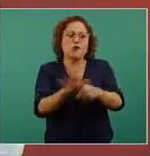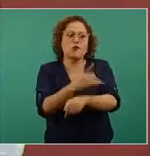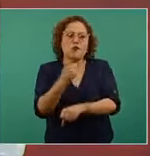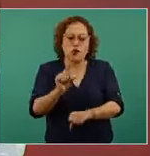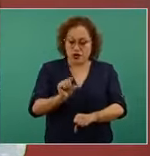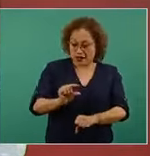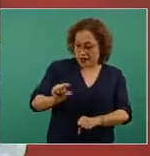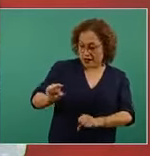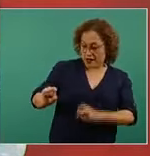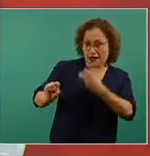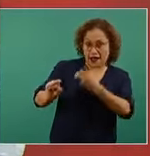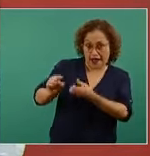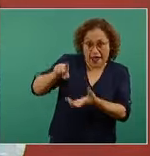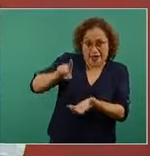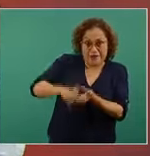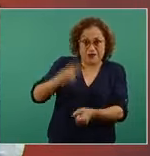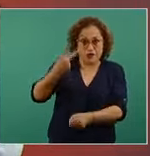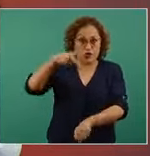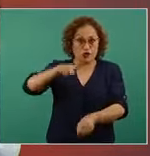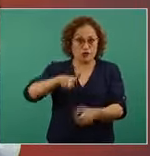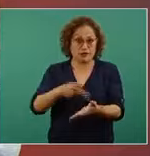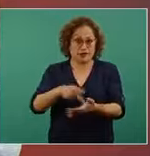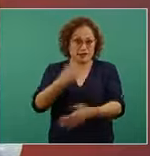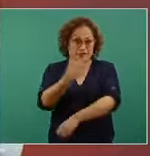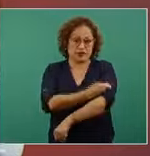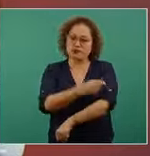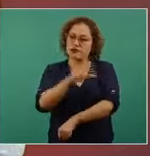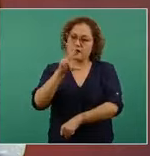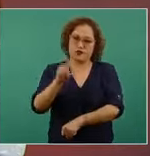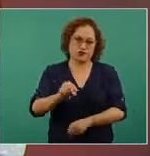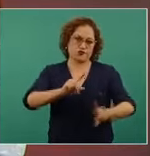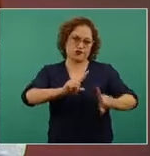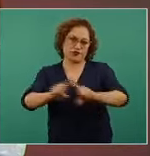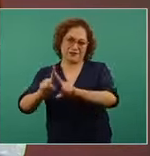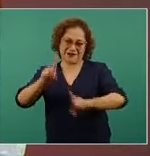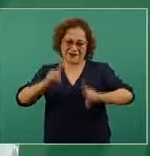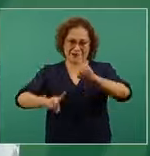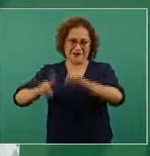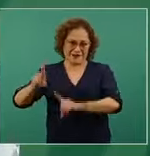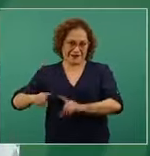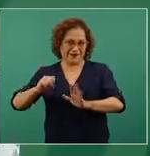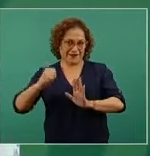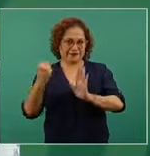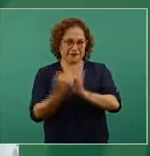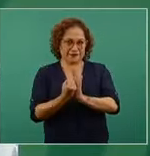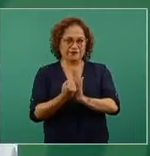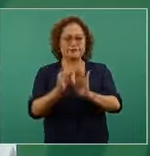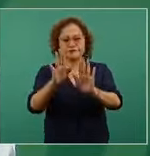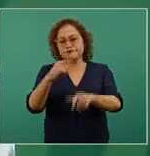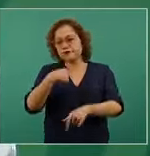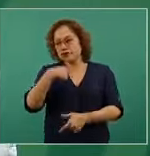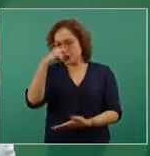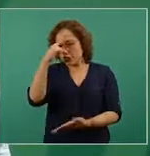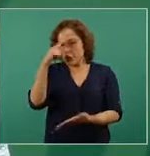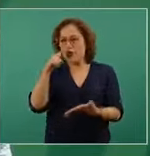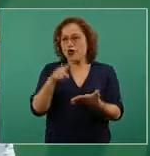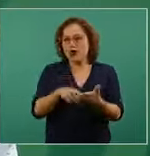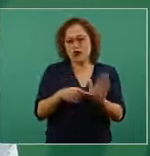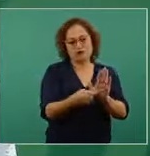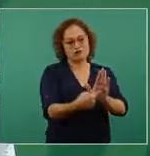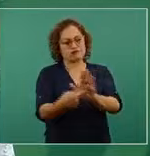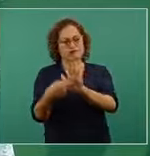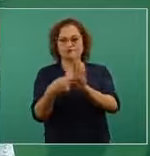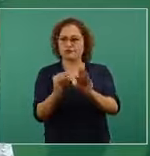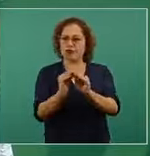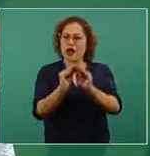son de dos dosis para que yo creo arturo que para poder para poder dar como el detalle tendríamos que clarificarlo